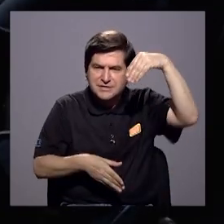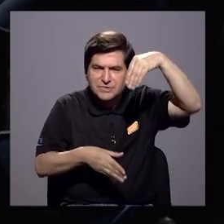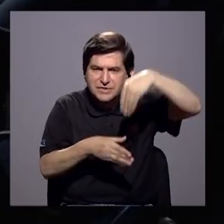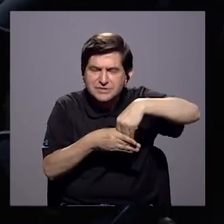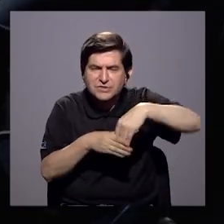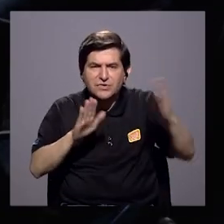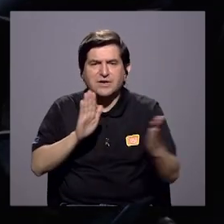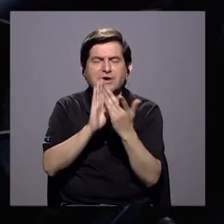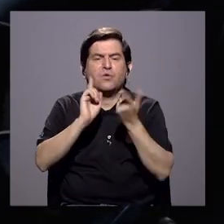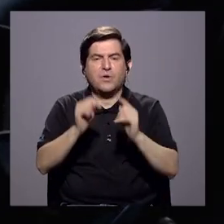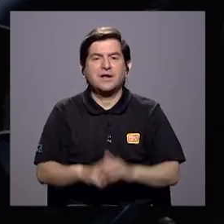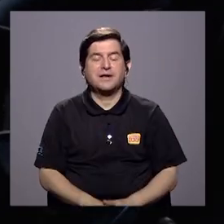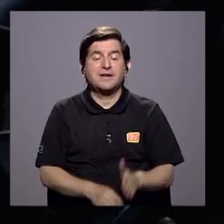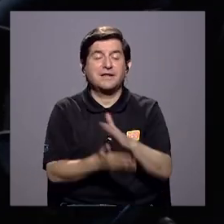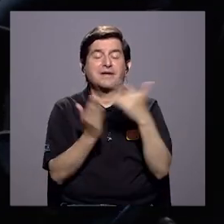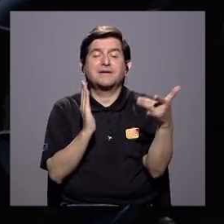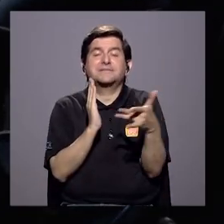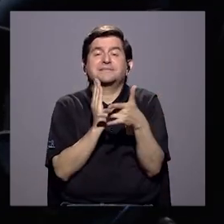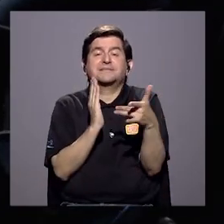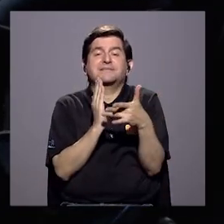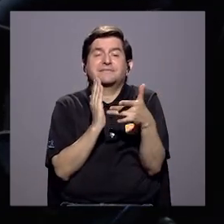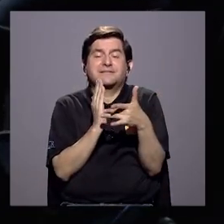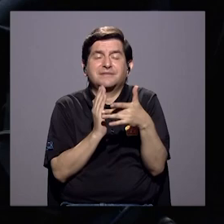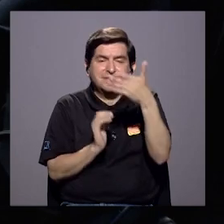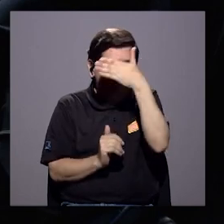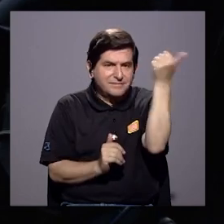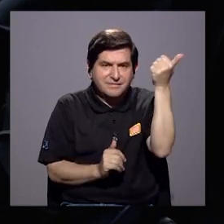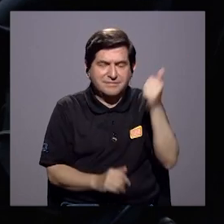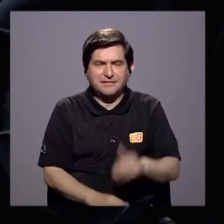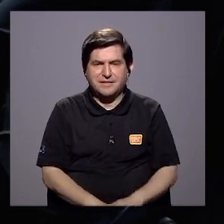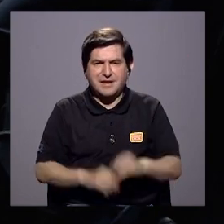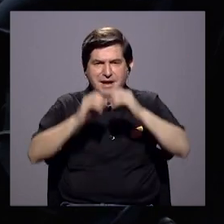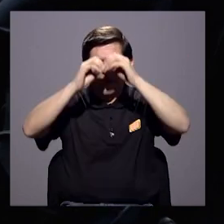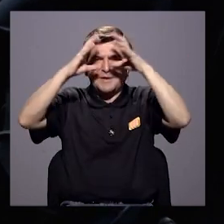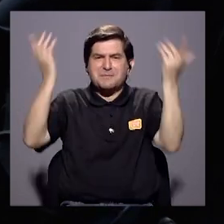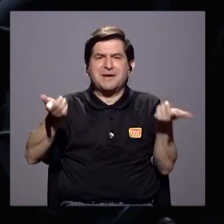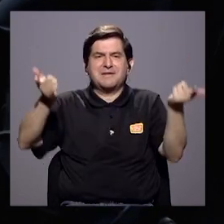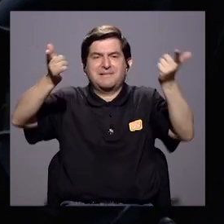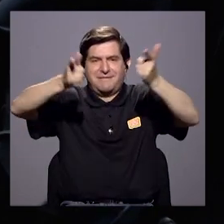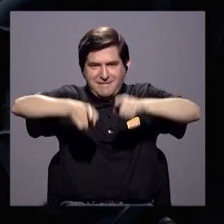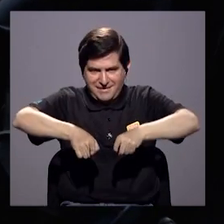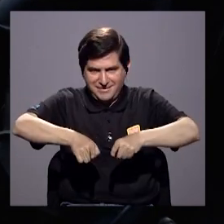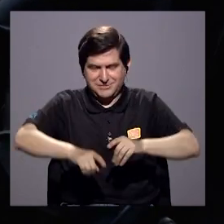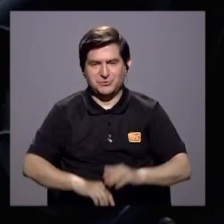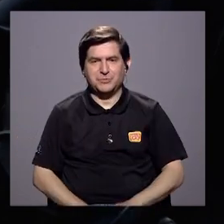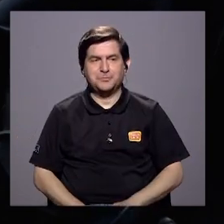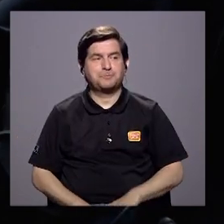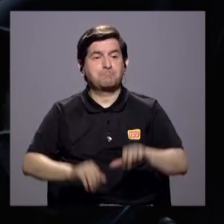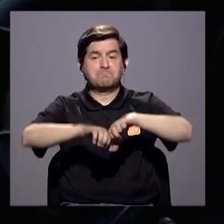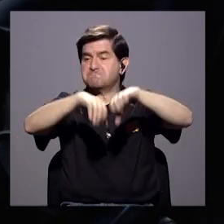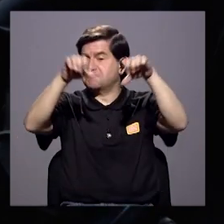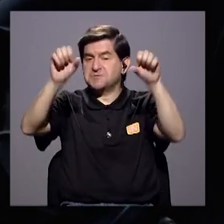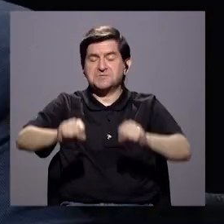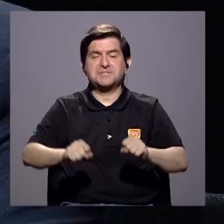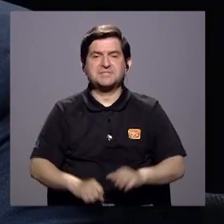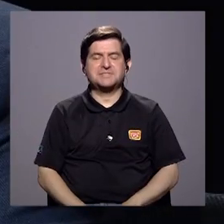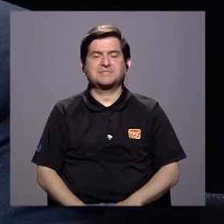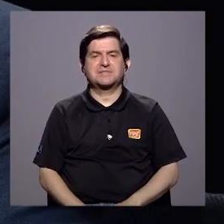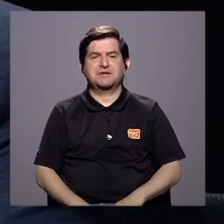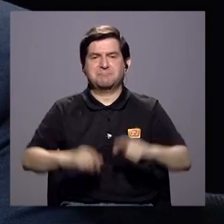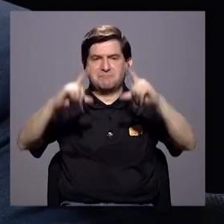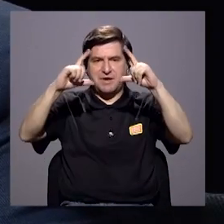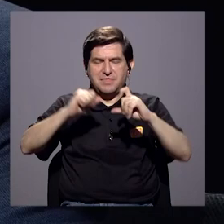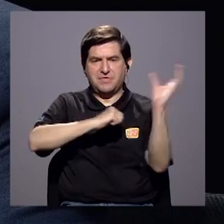claro y es que donde viene la parte tecnológica y es que imaginémonos un caso donde un sistema de